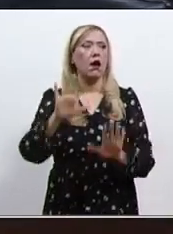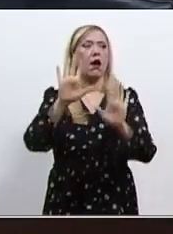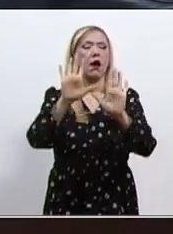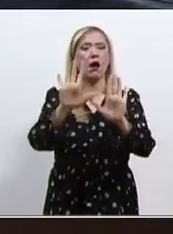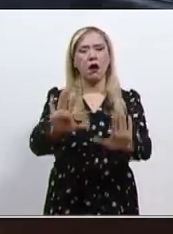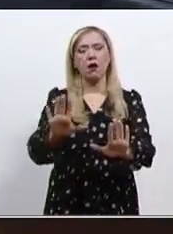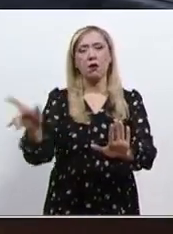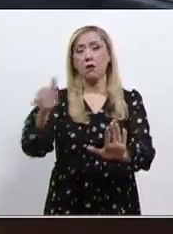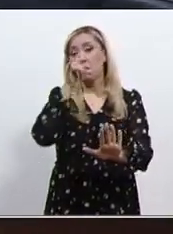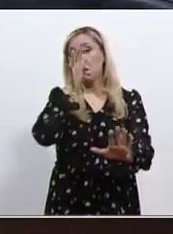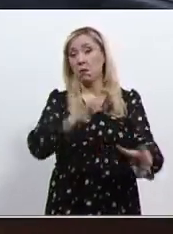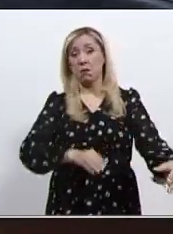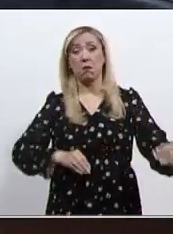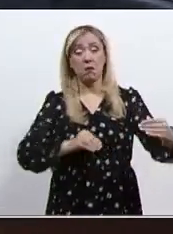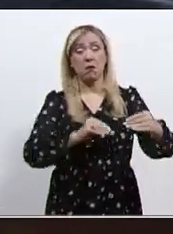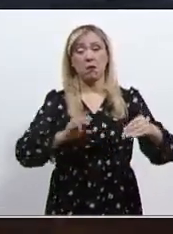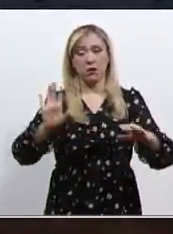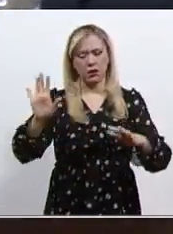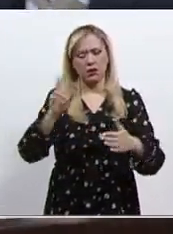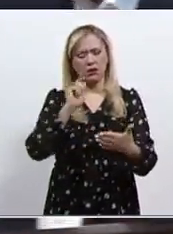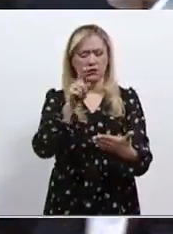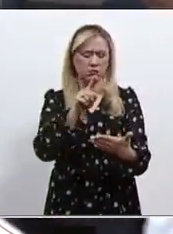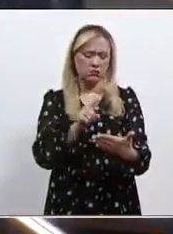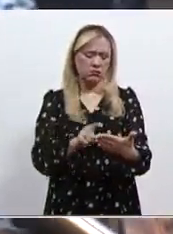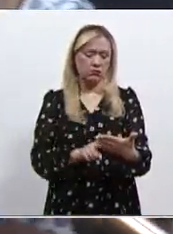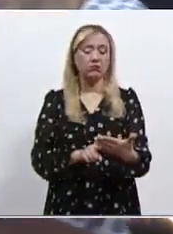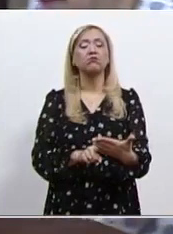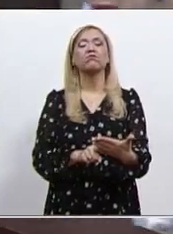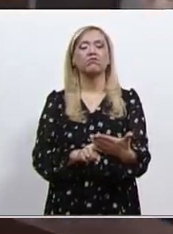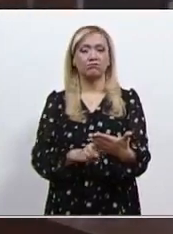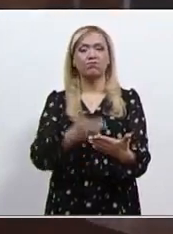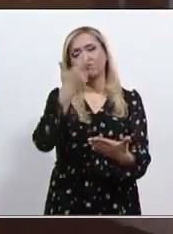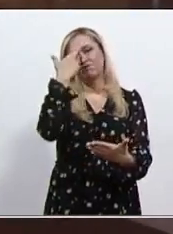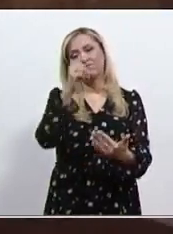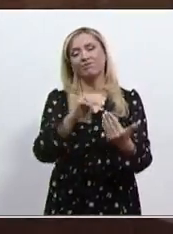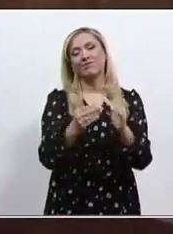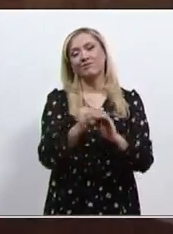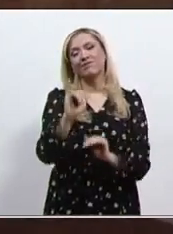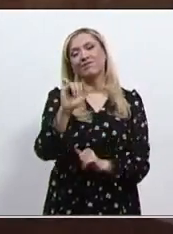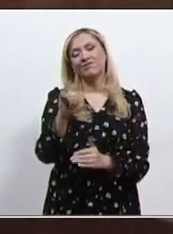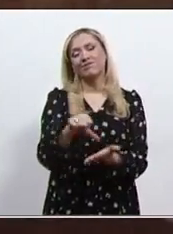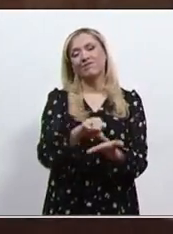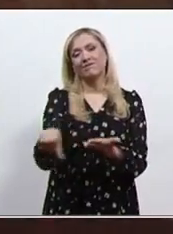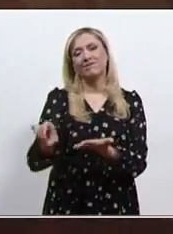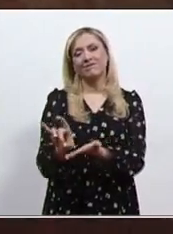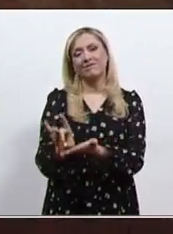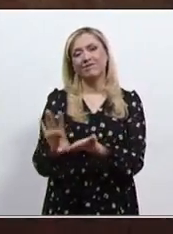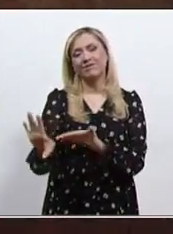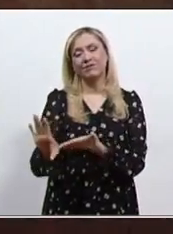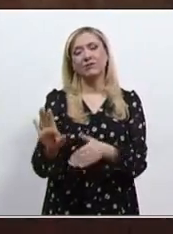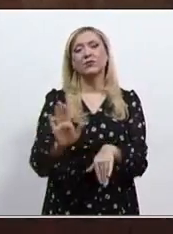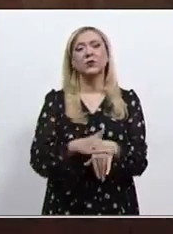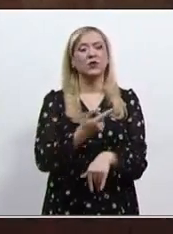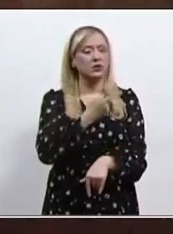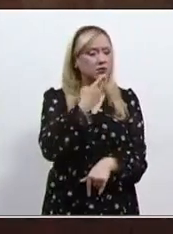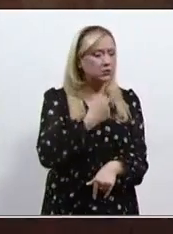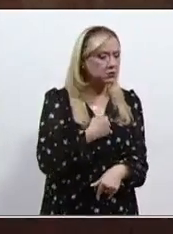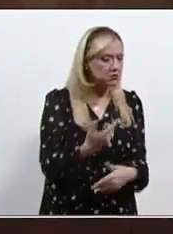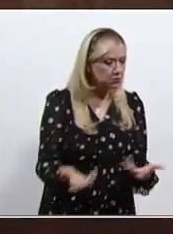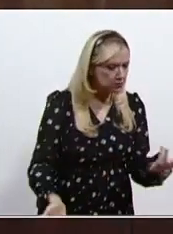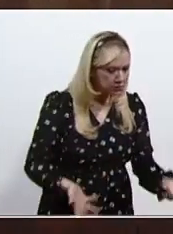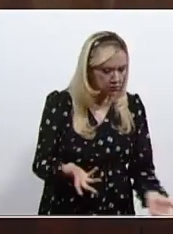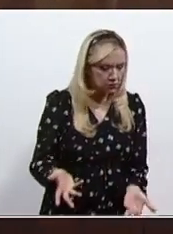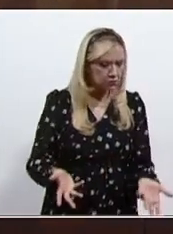ya que contrario a lo que afirma el promovente si se encuentra fundado y motivado y porque el actor no señala qué causal específica